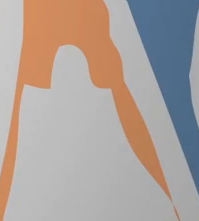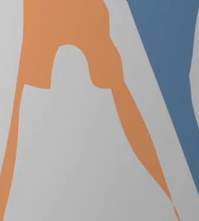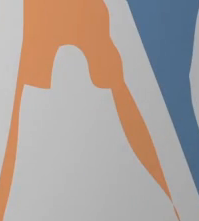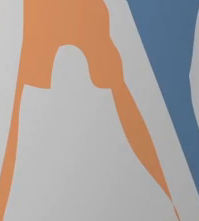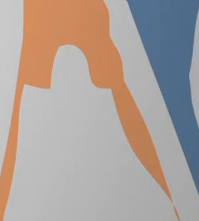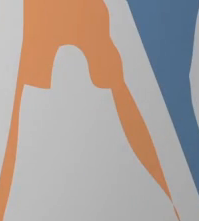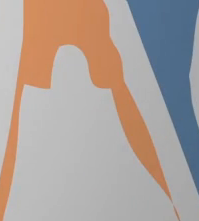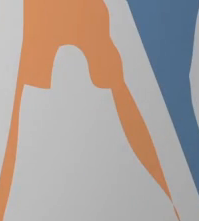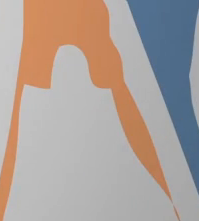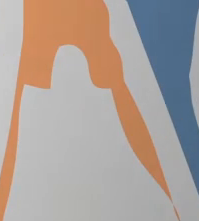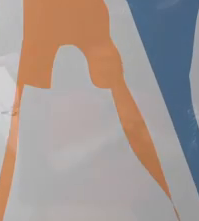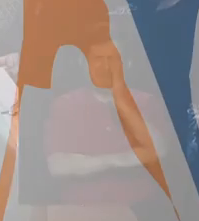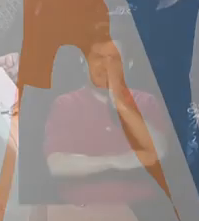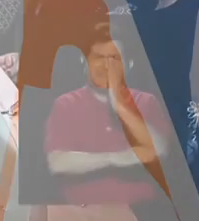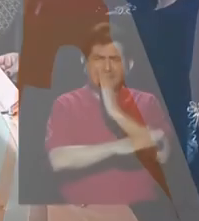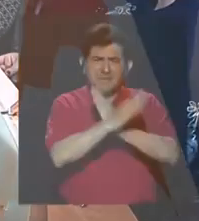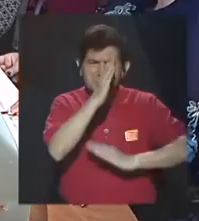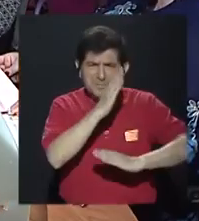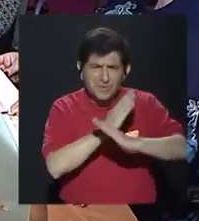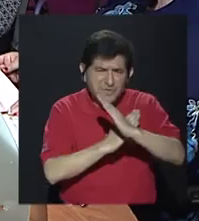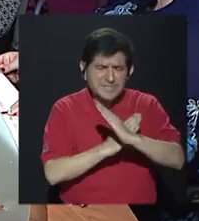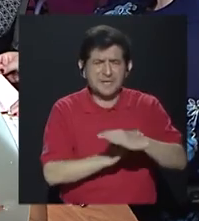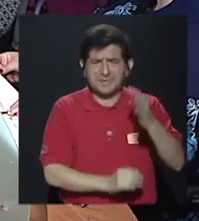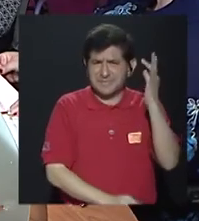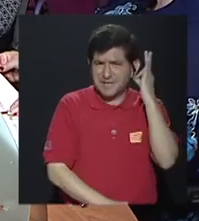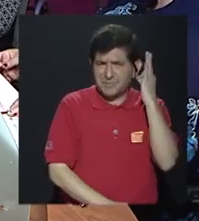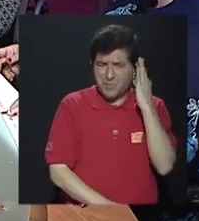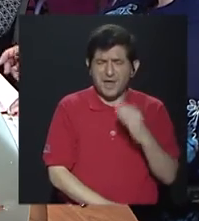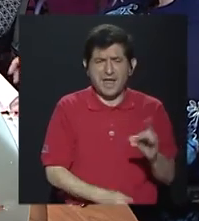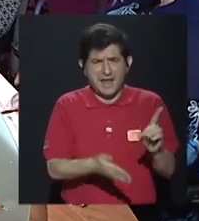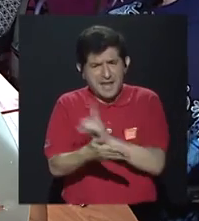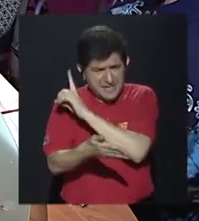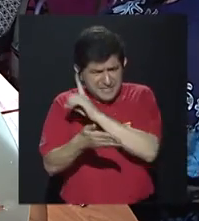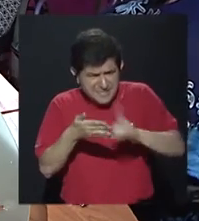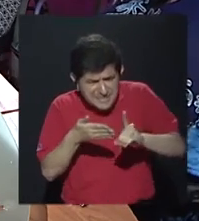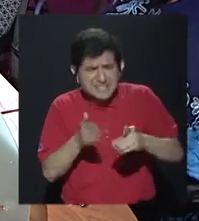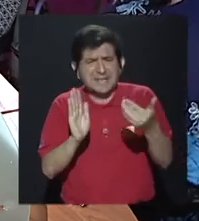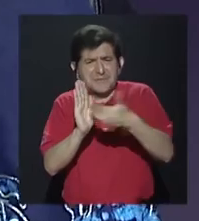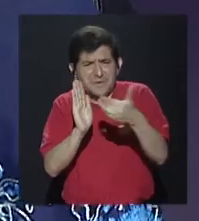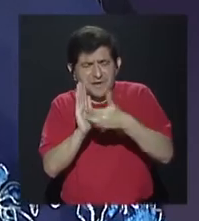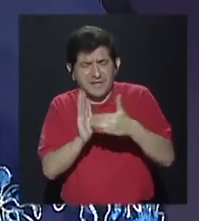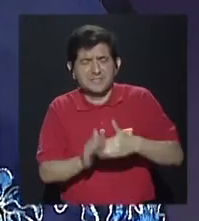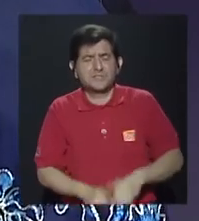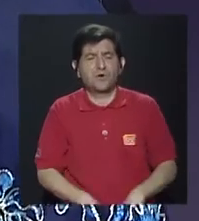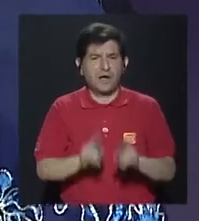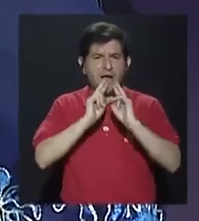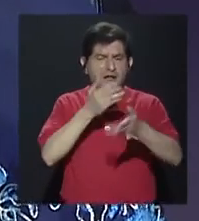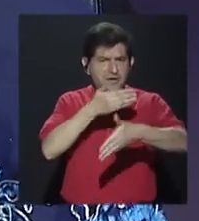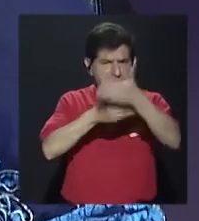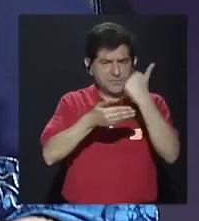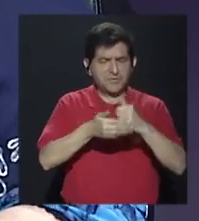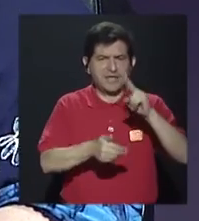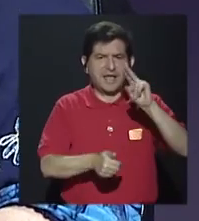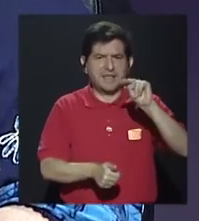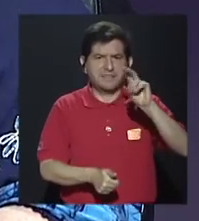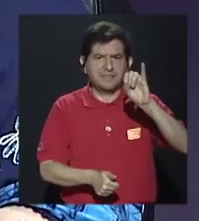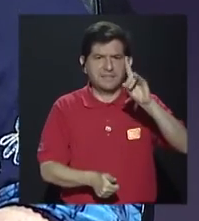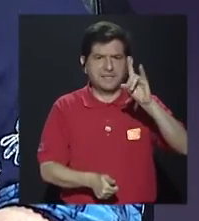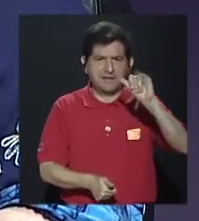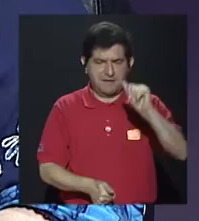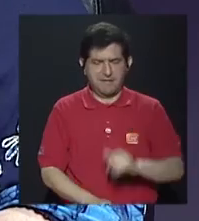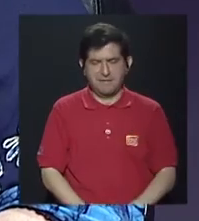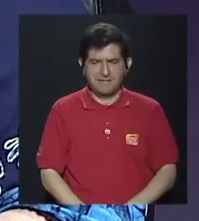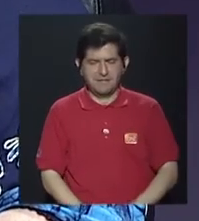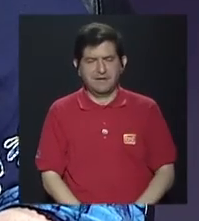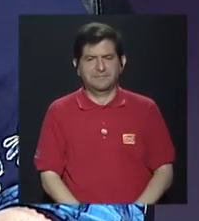¿Qué tipos de discriminación enfrentan las mujeres con discapacidad? Fue la pregunta que estaba contestándonos la compañera Nidia